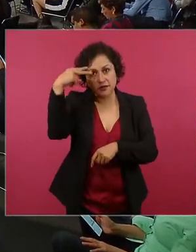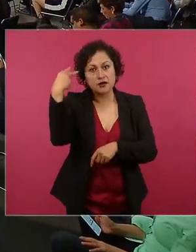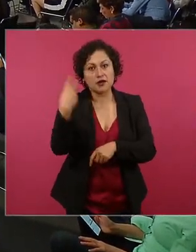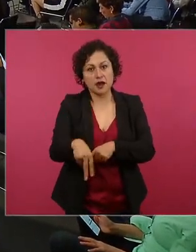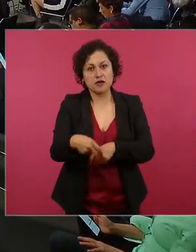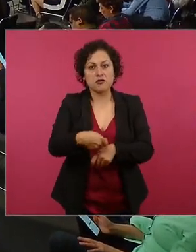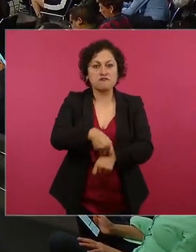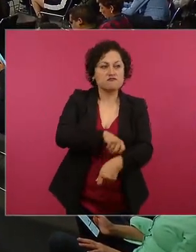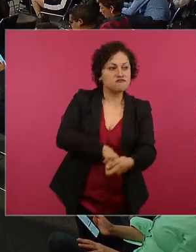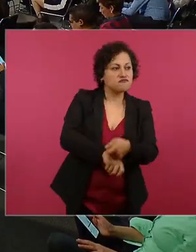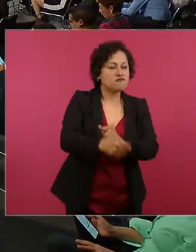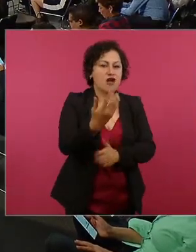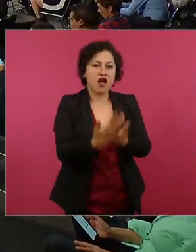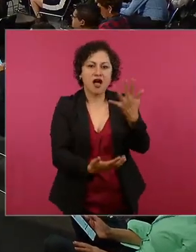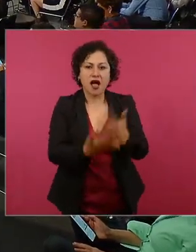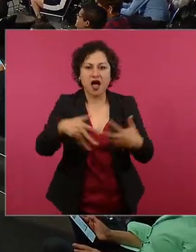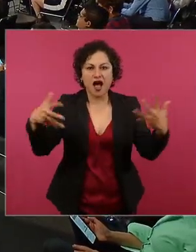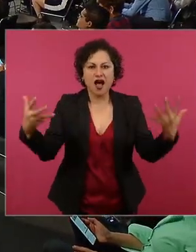Pero miren esto.